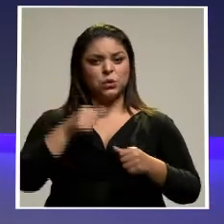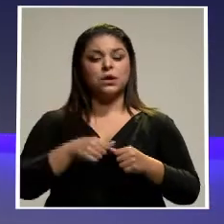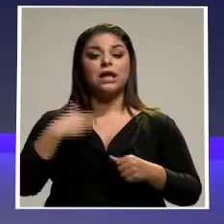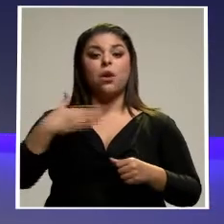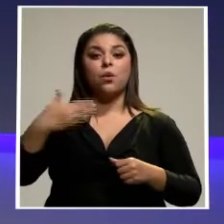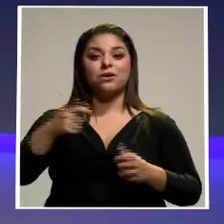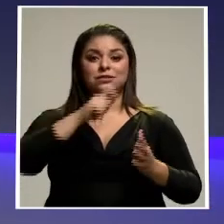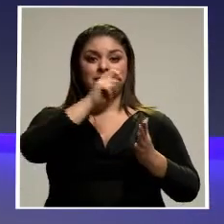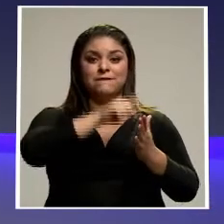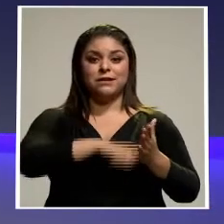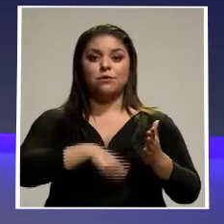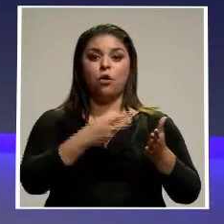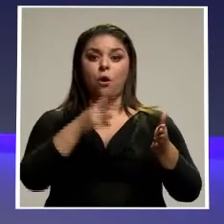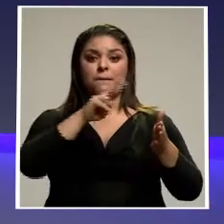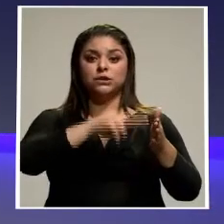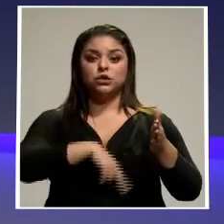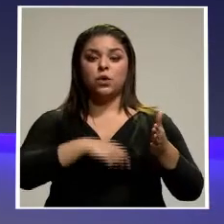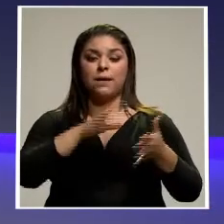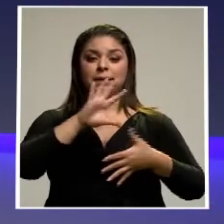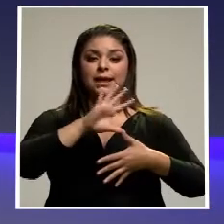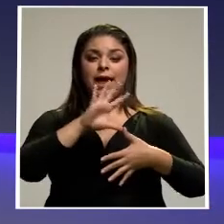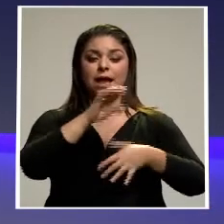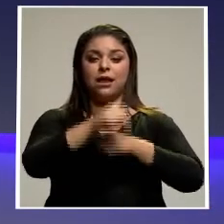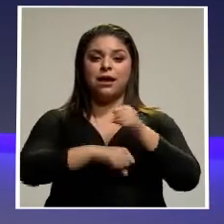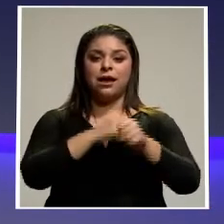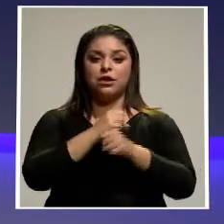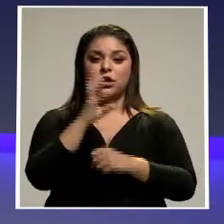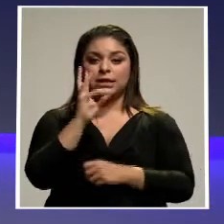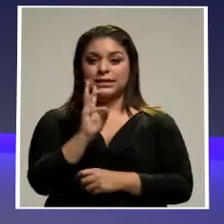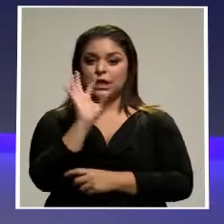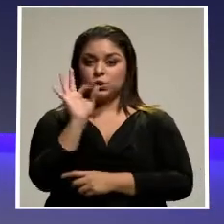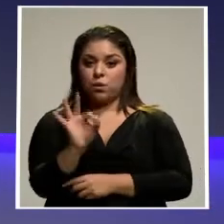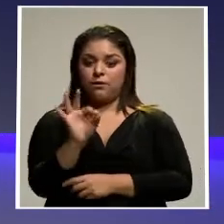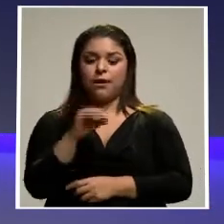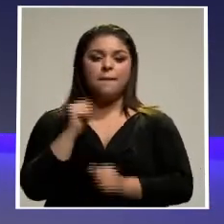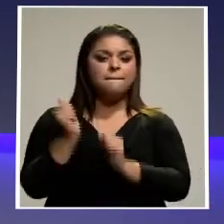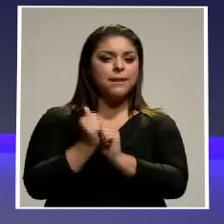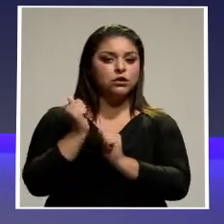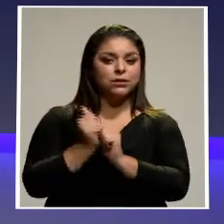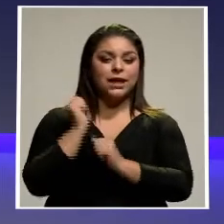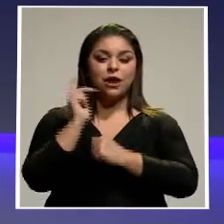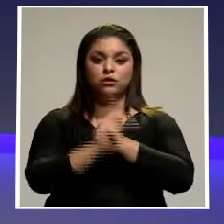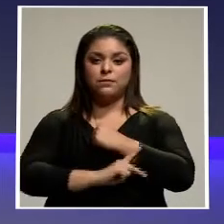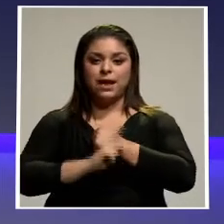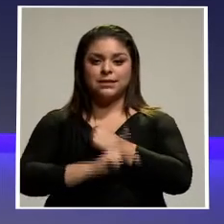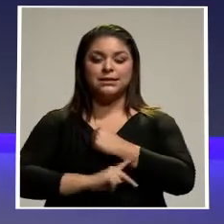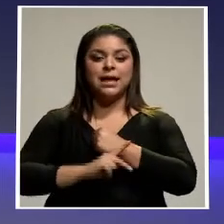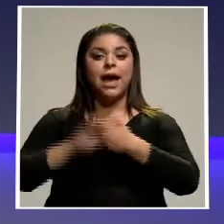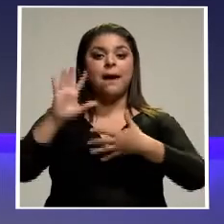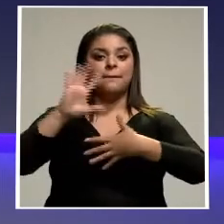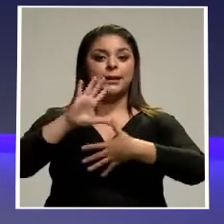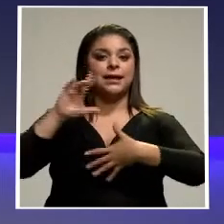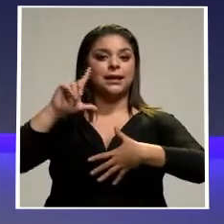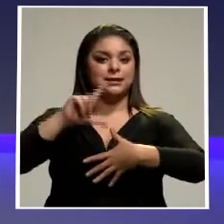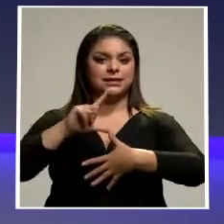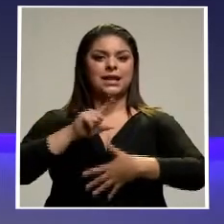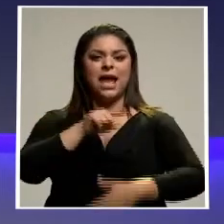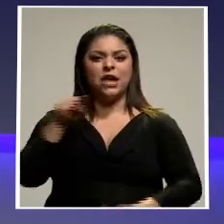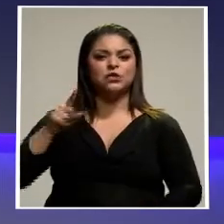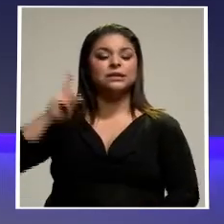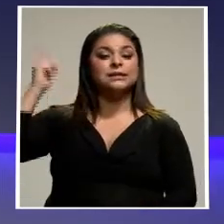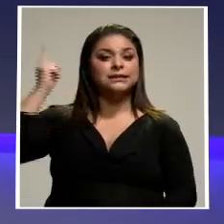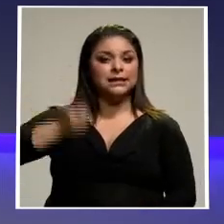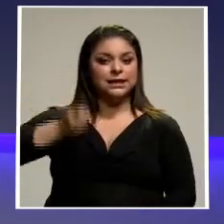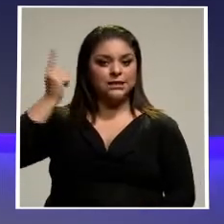la Convención Americana en el año 69, la mayoría de los países de América Latina eran